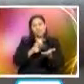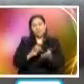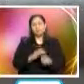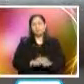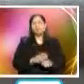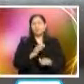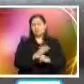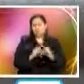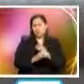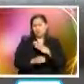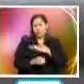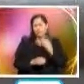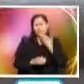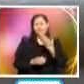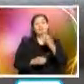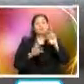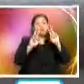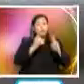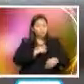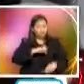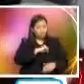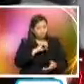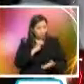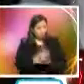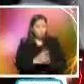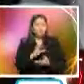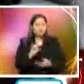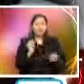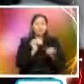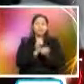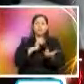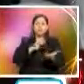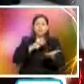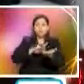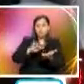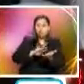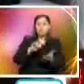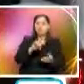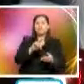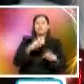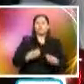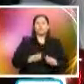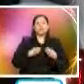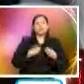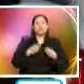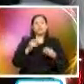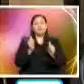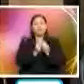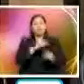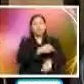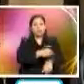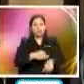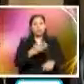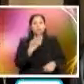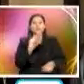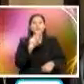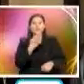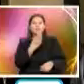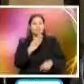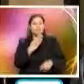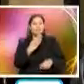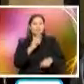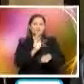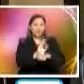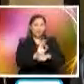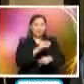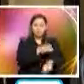no solo nos enfocamos en cosas de salud, tenemos pues todo el apoyo, apoyo a calidad de vida en la familia, el bienestar familiar, que es